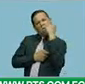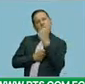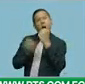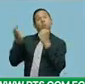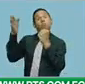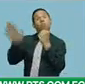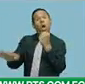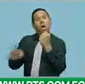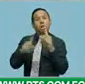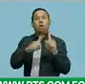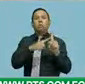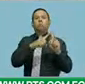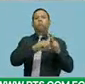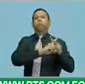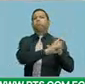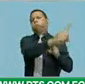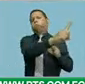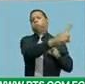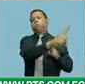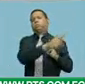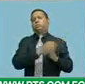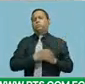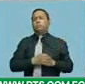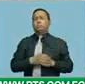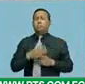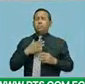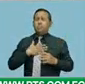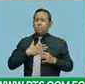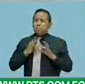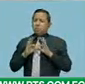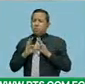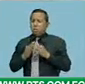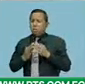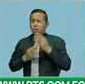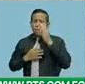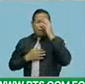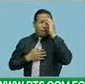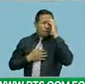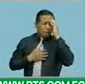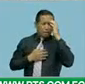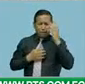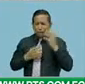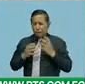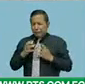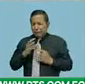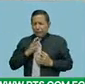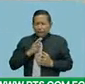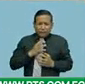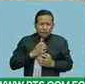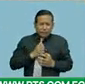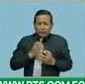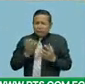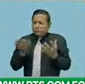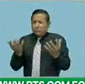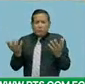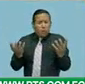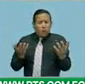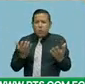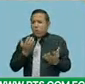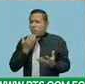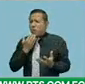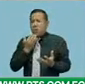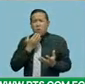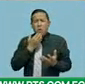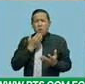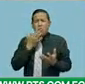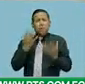de la confusión. Yo todavía no lo asimilo, no lo creo. Siento que... él me va a